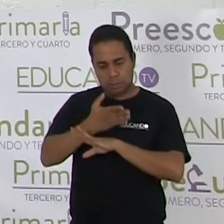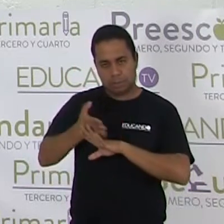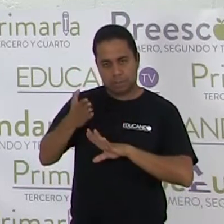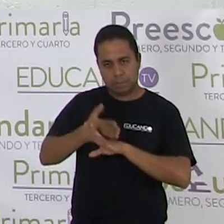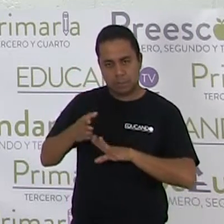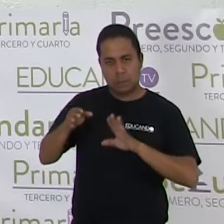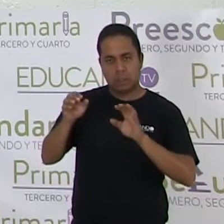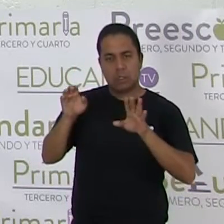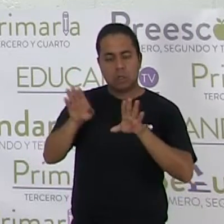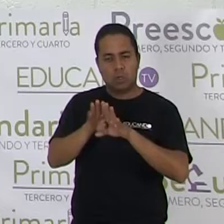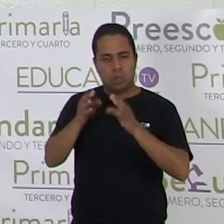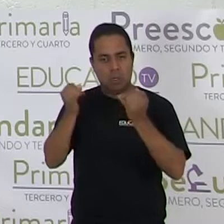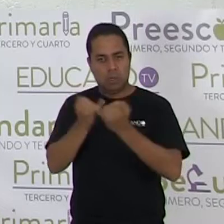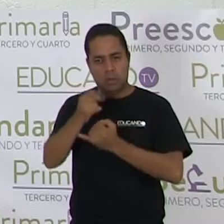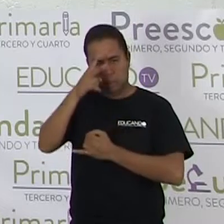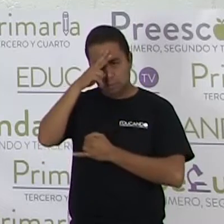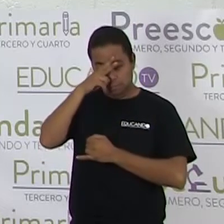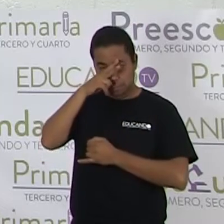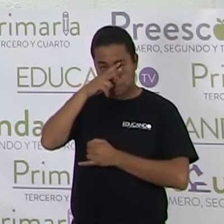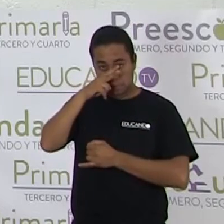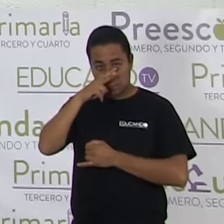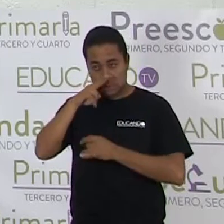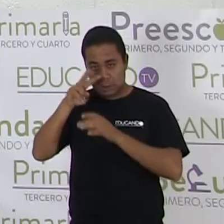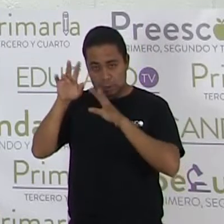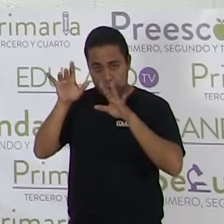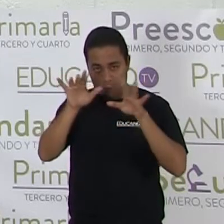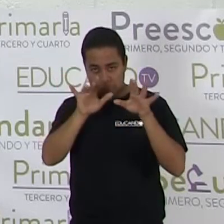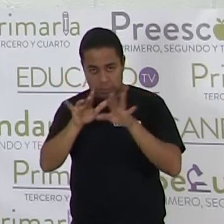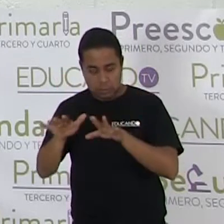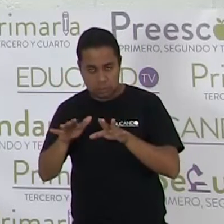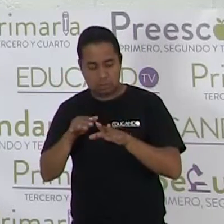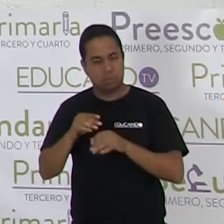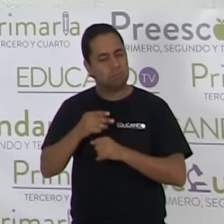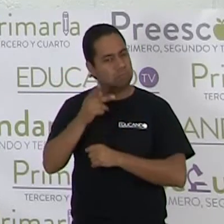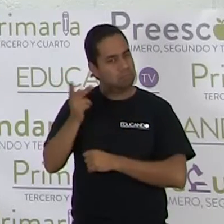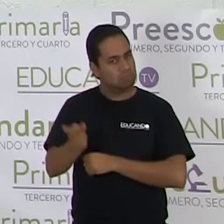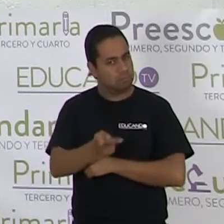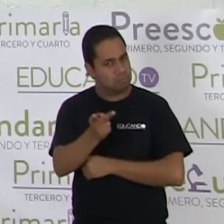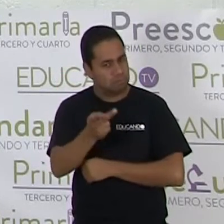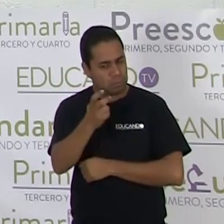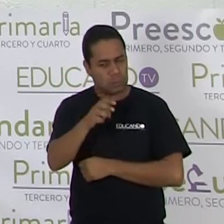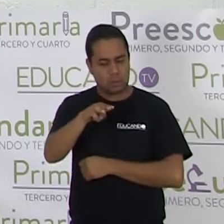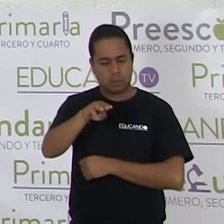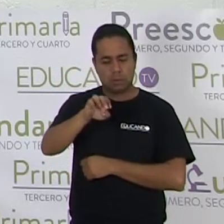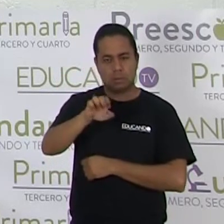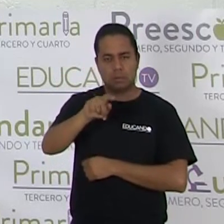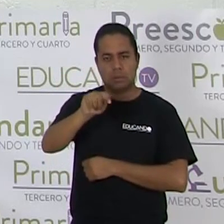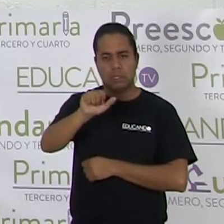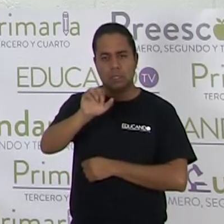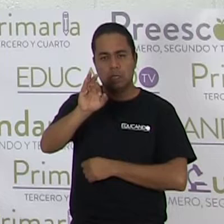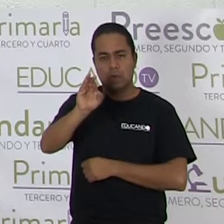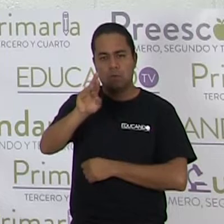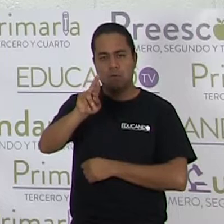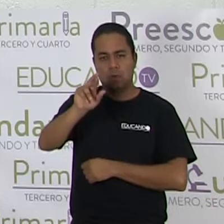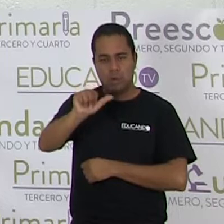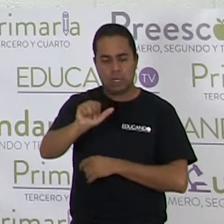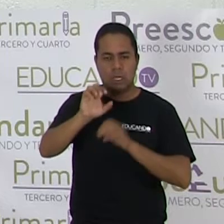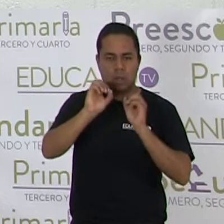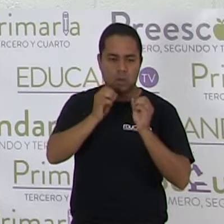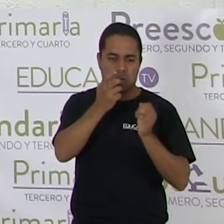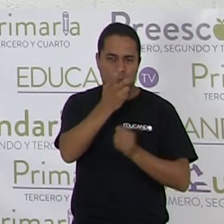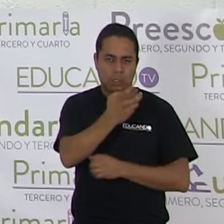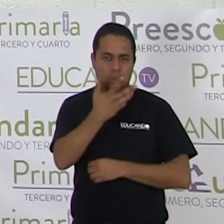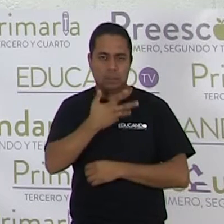del invierno, pregunto, ¿es metáfora o es un